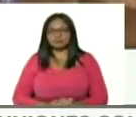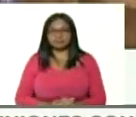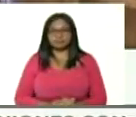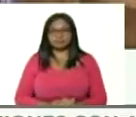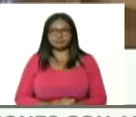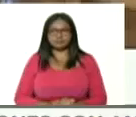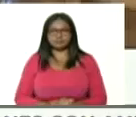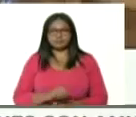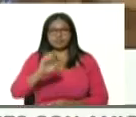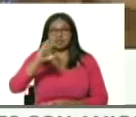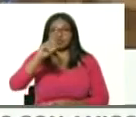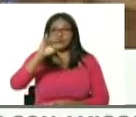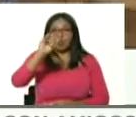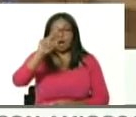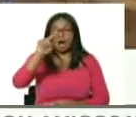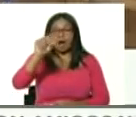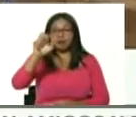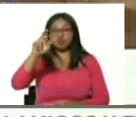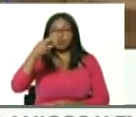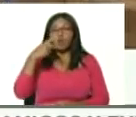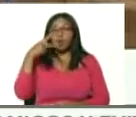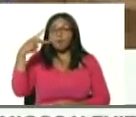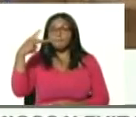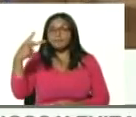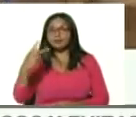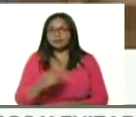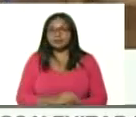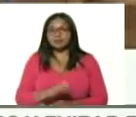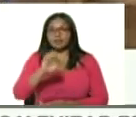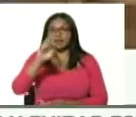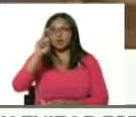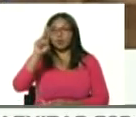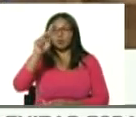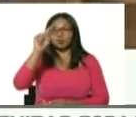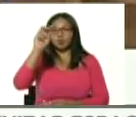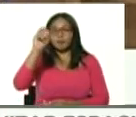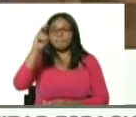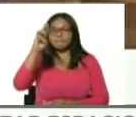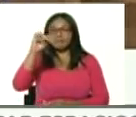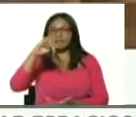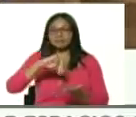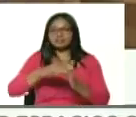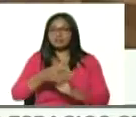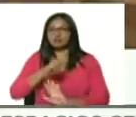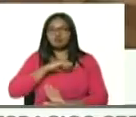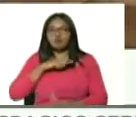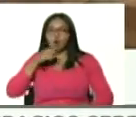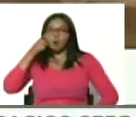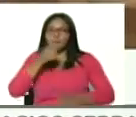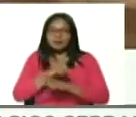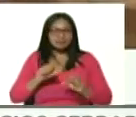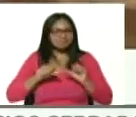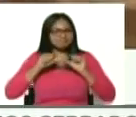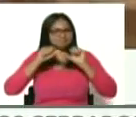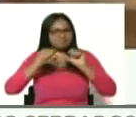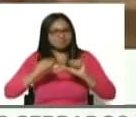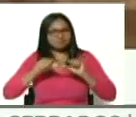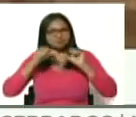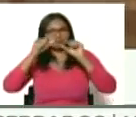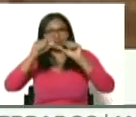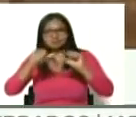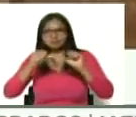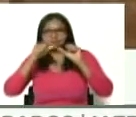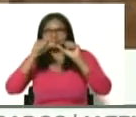Eduardo Galeano decía que la utopía es lo que nos obliga a avanzar. Si es